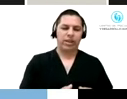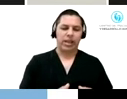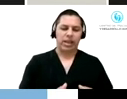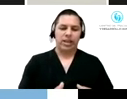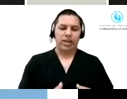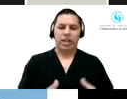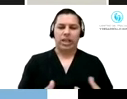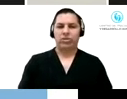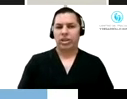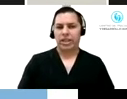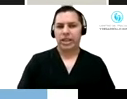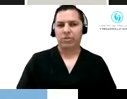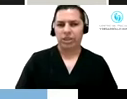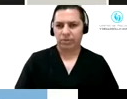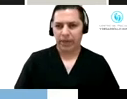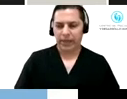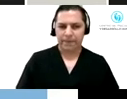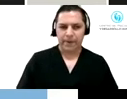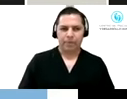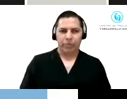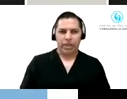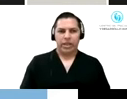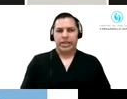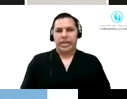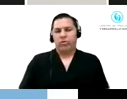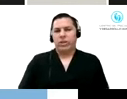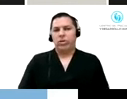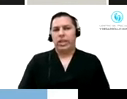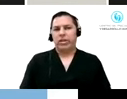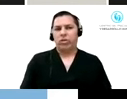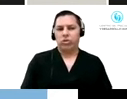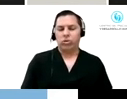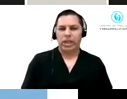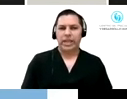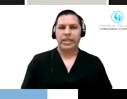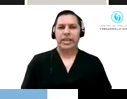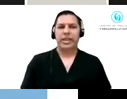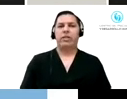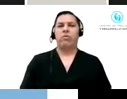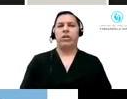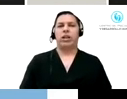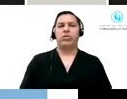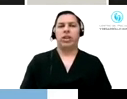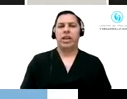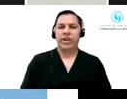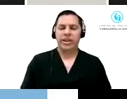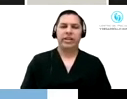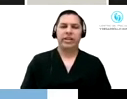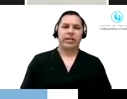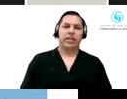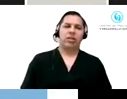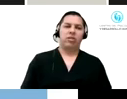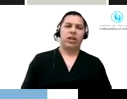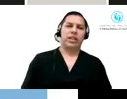decir, lo que la sociedad, digamos, espera. Ya hemos visto que no sucede así y cuando la sociedad es